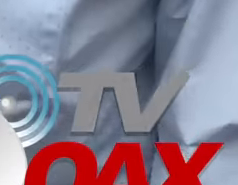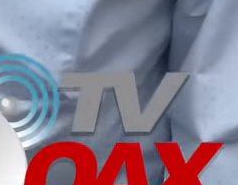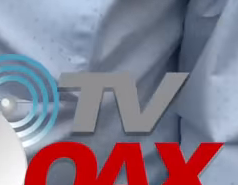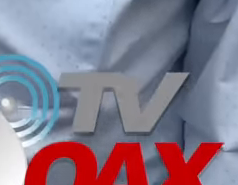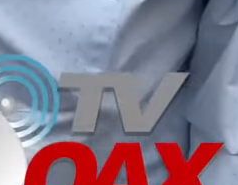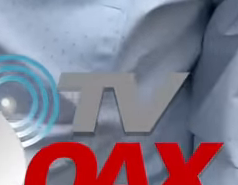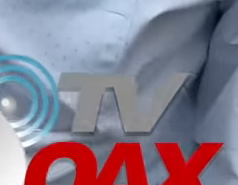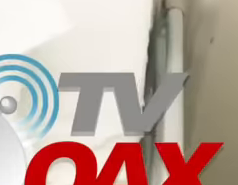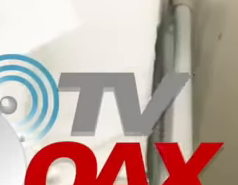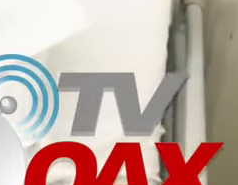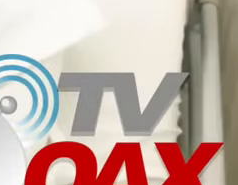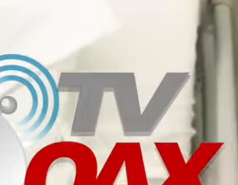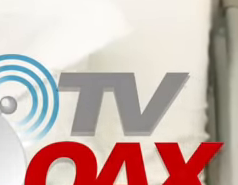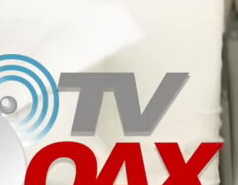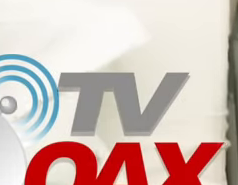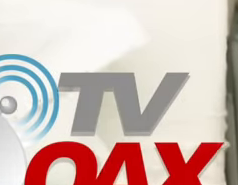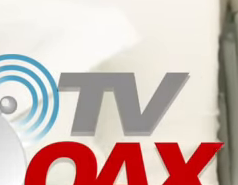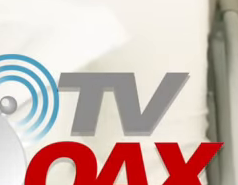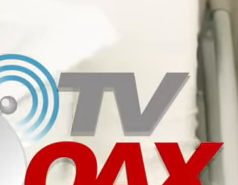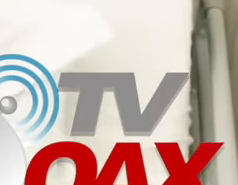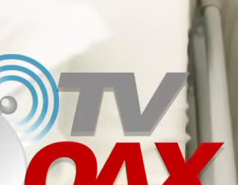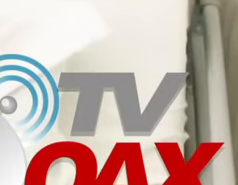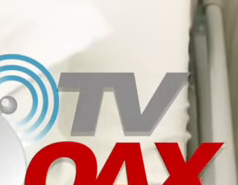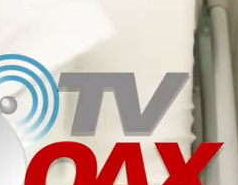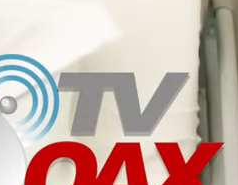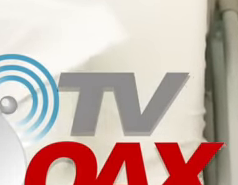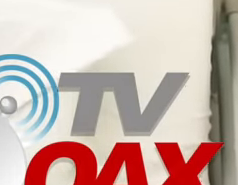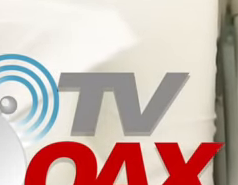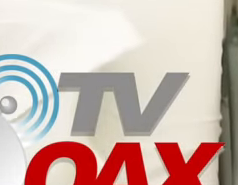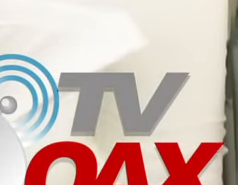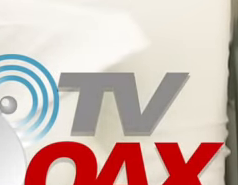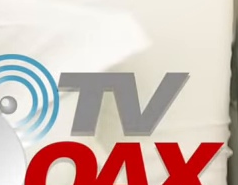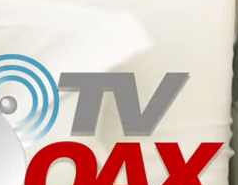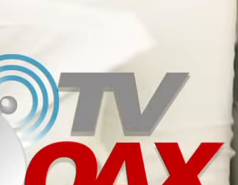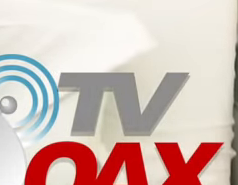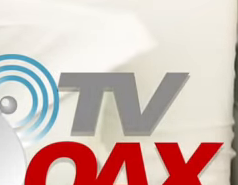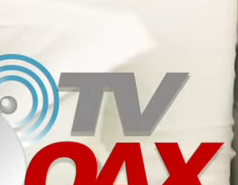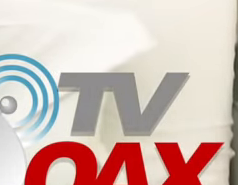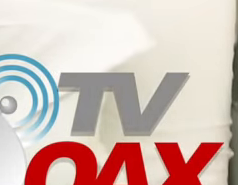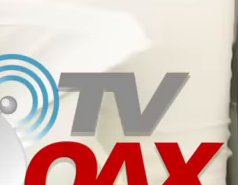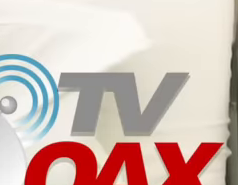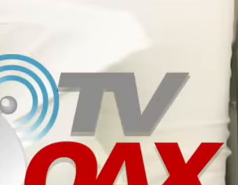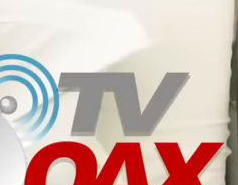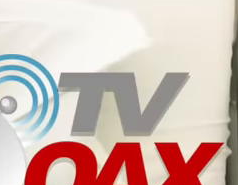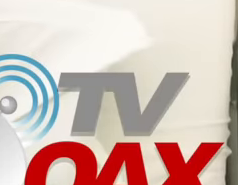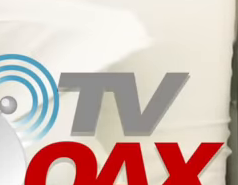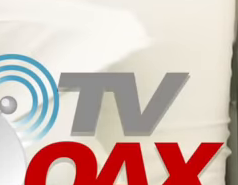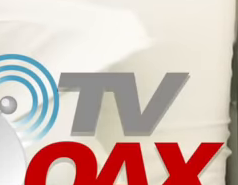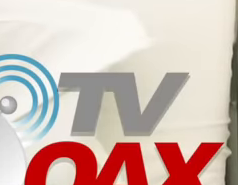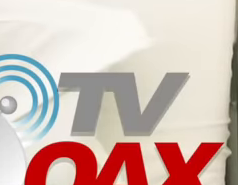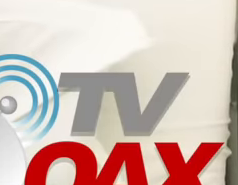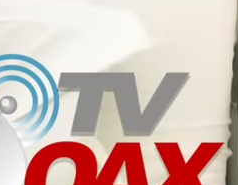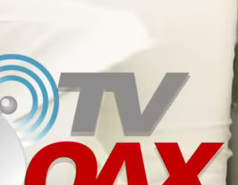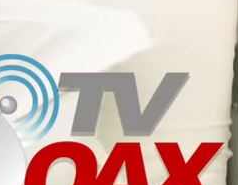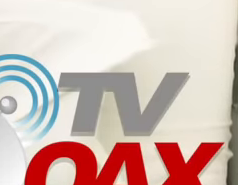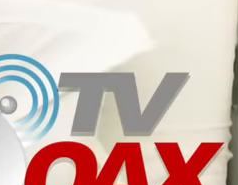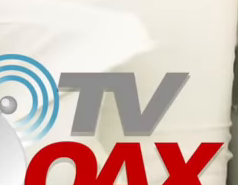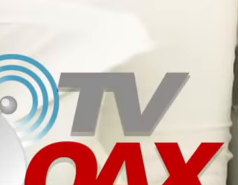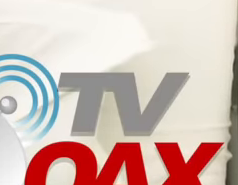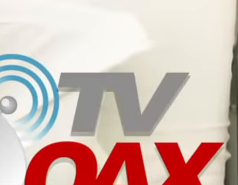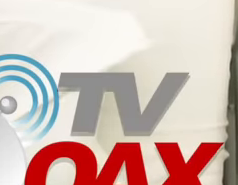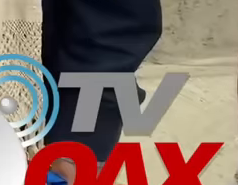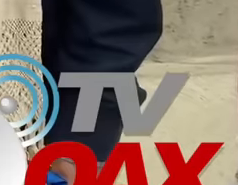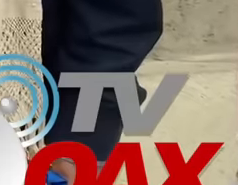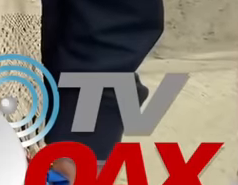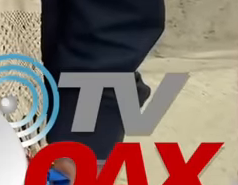está buscando la forma para que el sistema de salud en México funcione de manera eficiente, ya que, como ha mencionado en